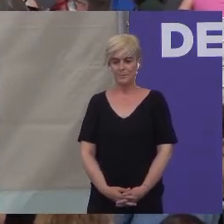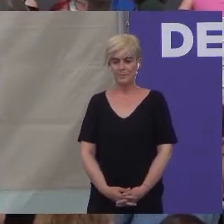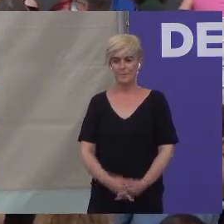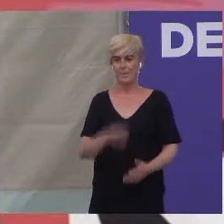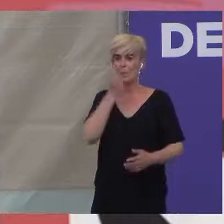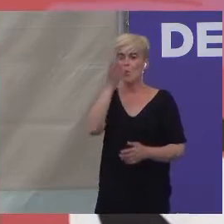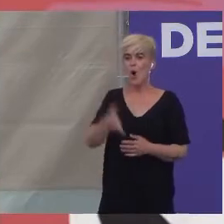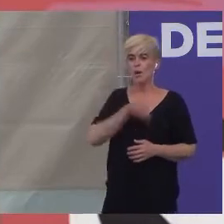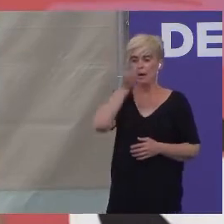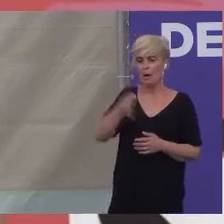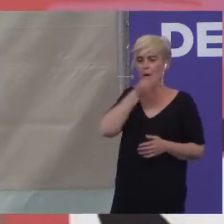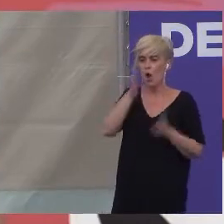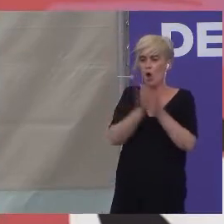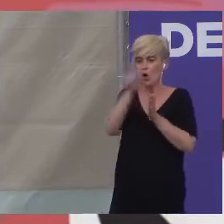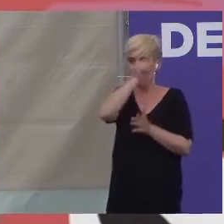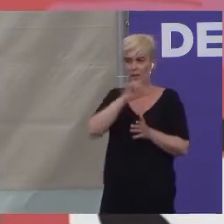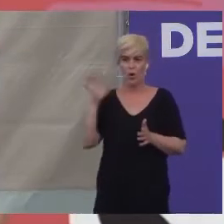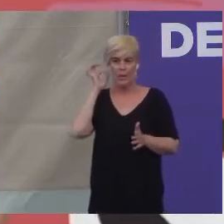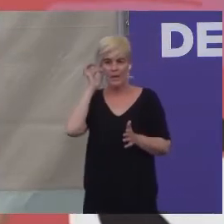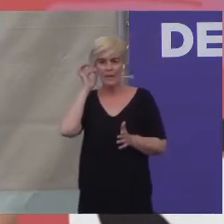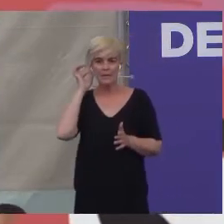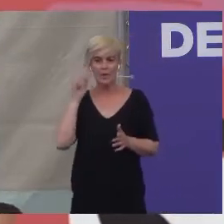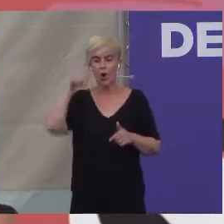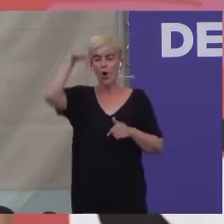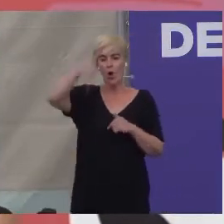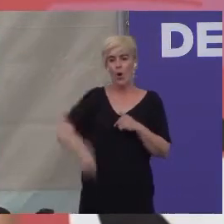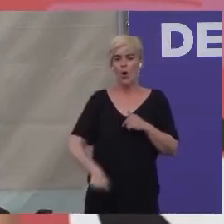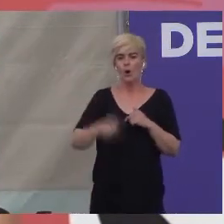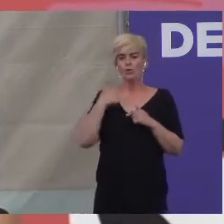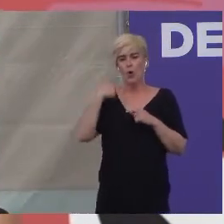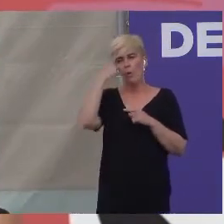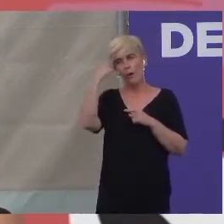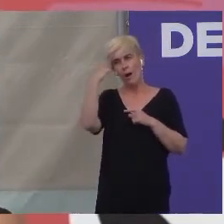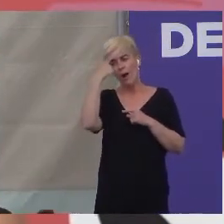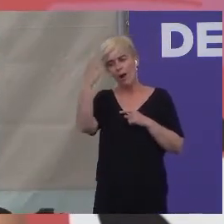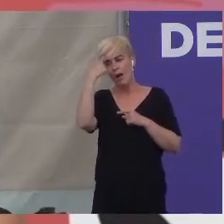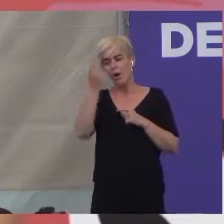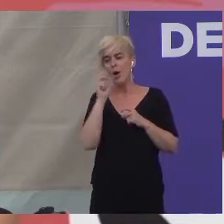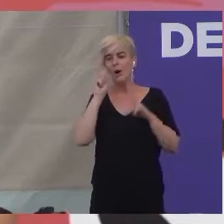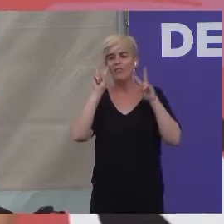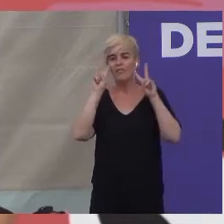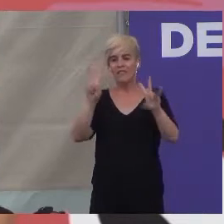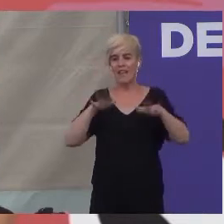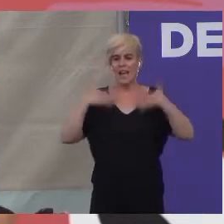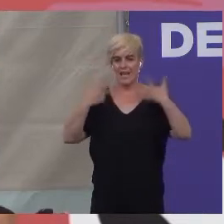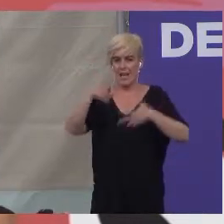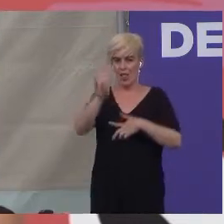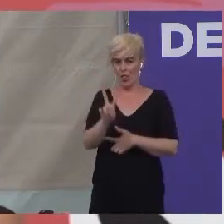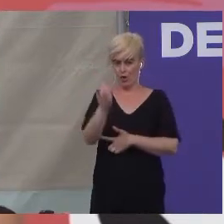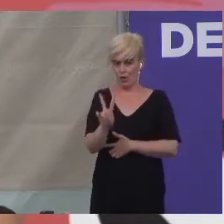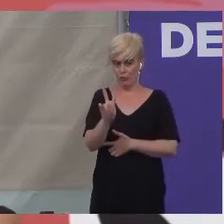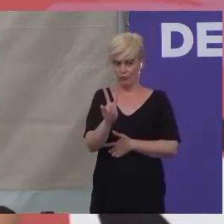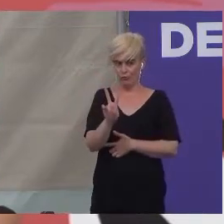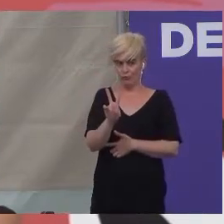Bona vesprada, companys i companyes. Hoy estaba recordando el Vistalegre 2 y no